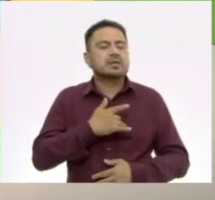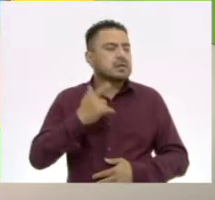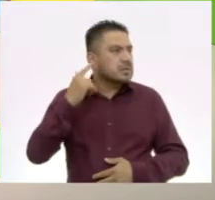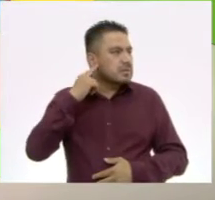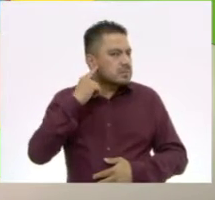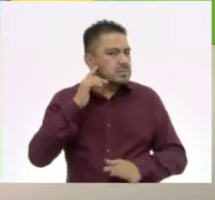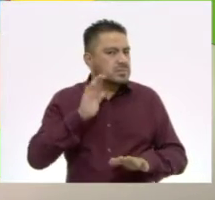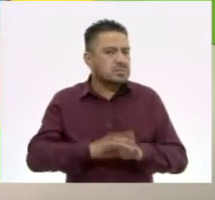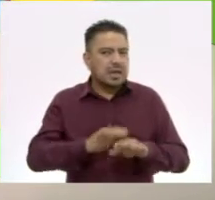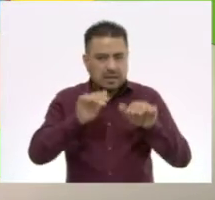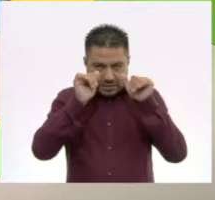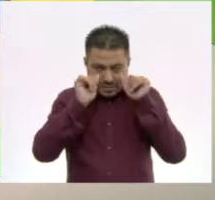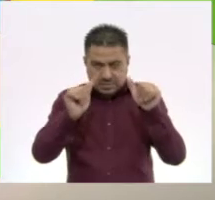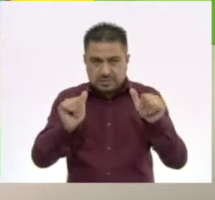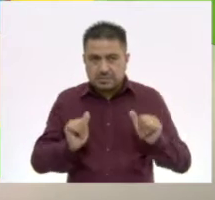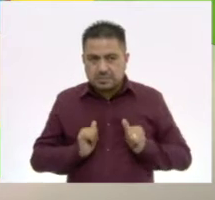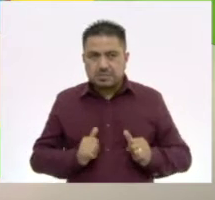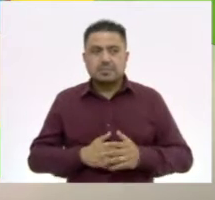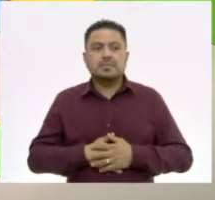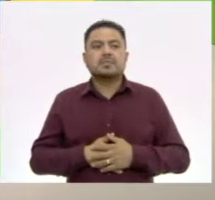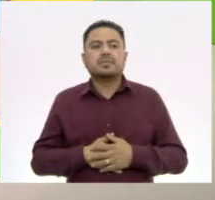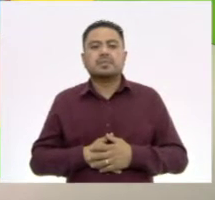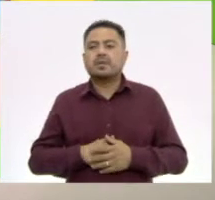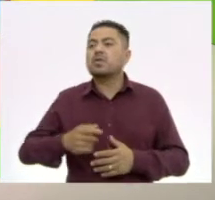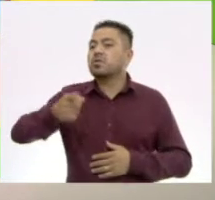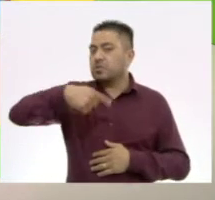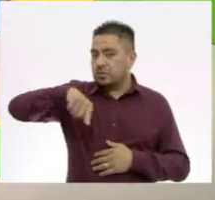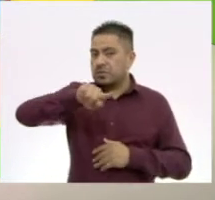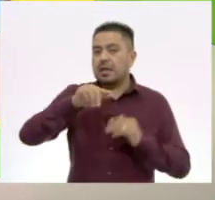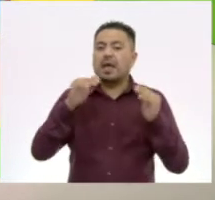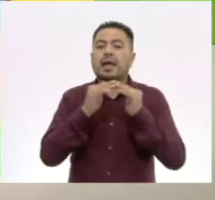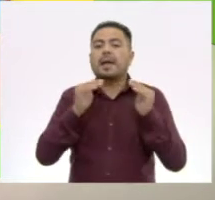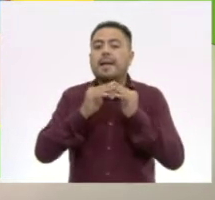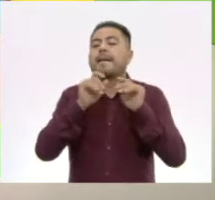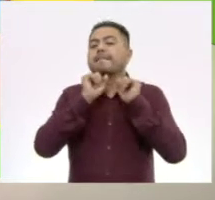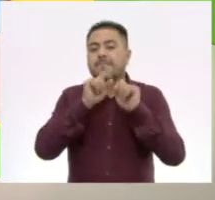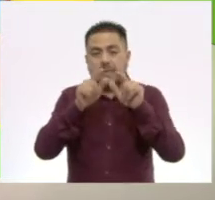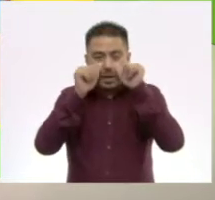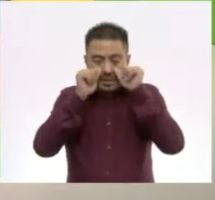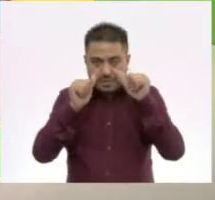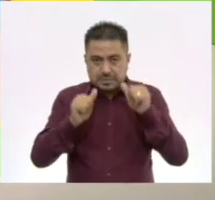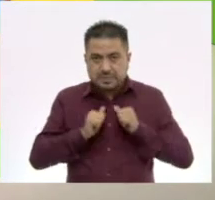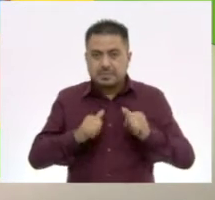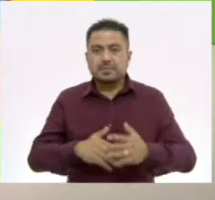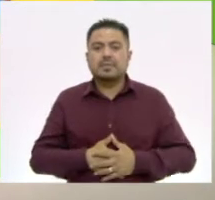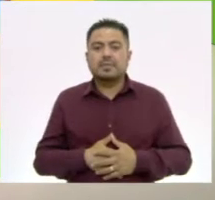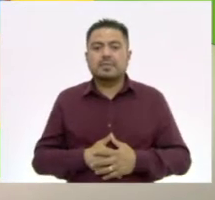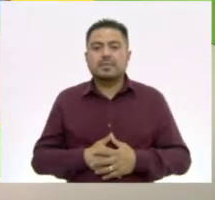muy atento ustedes ahí en casa también atentos